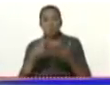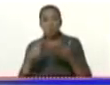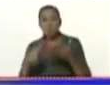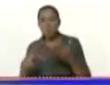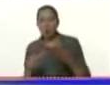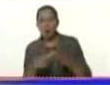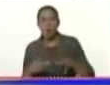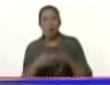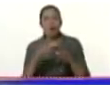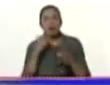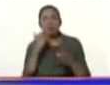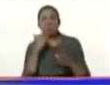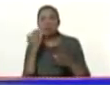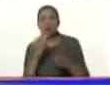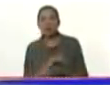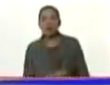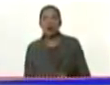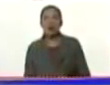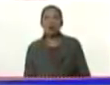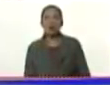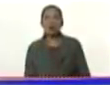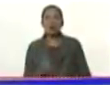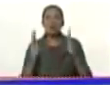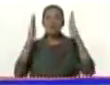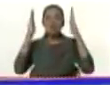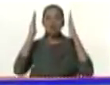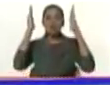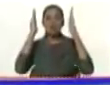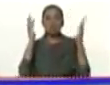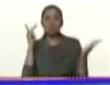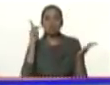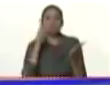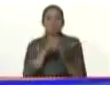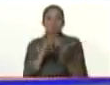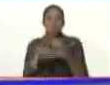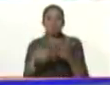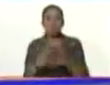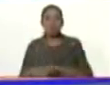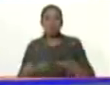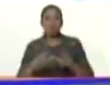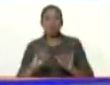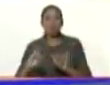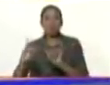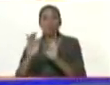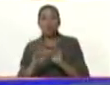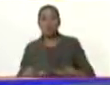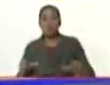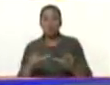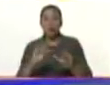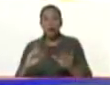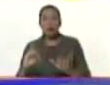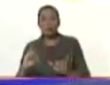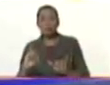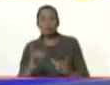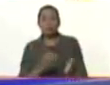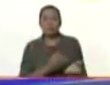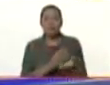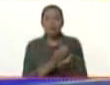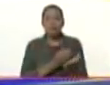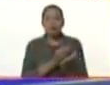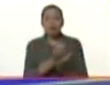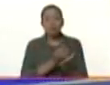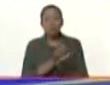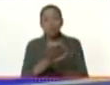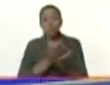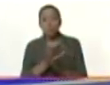los próceres, con la sede aquí, el patio de las academias, la sede de la Universidad